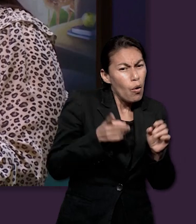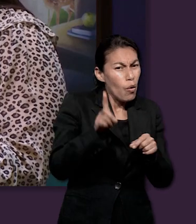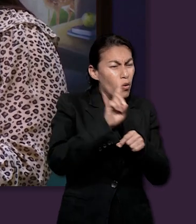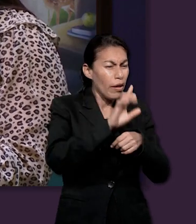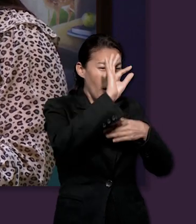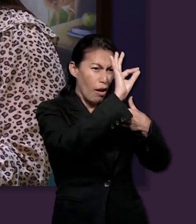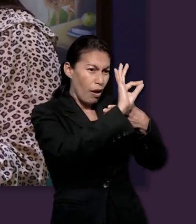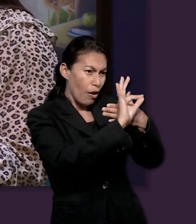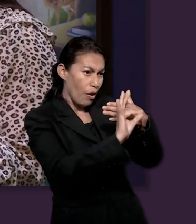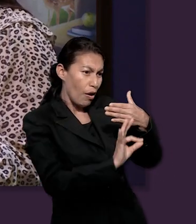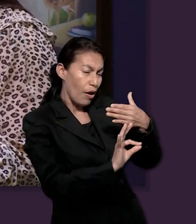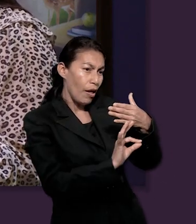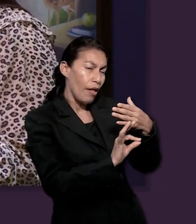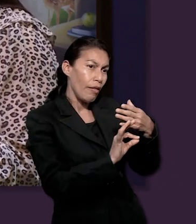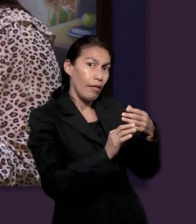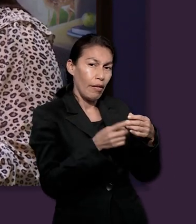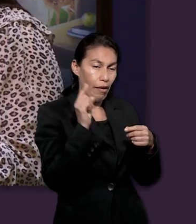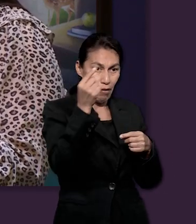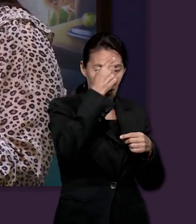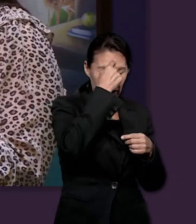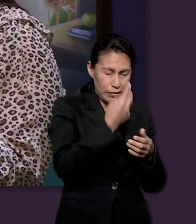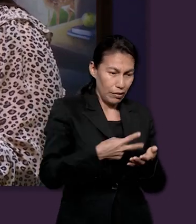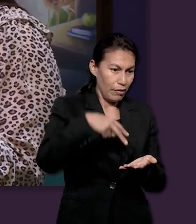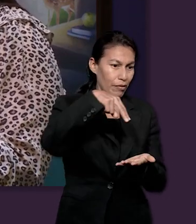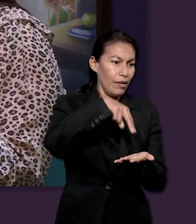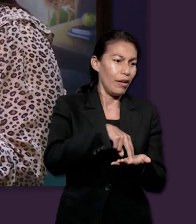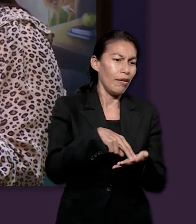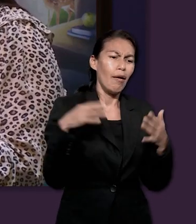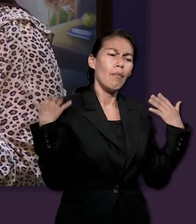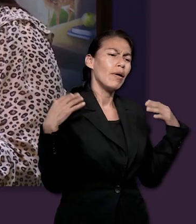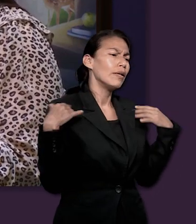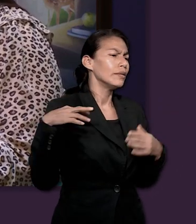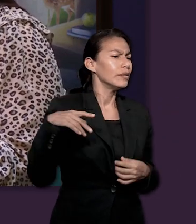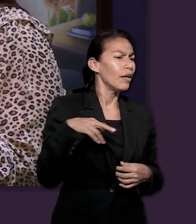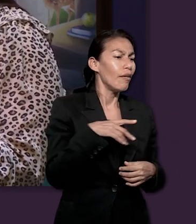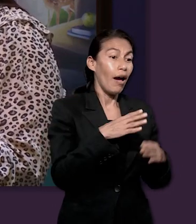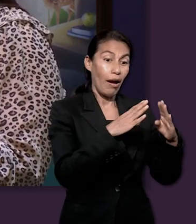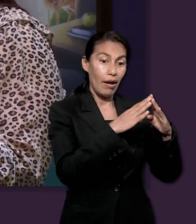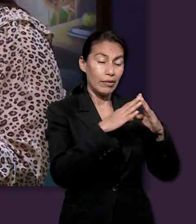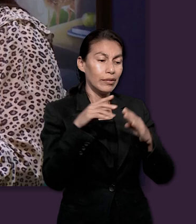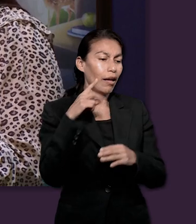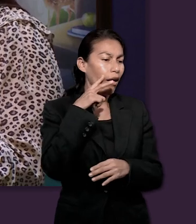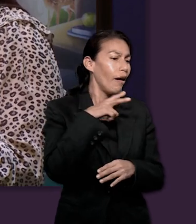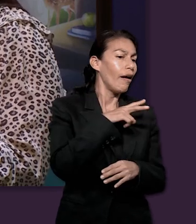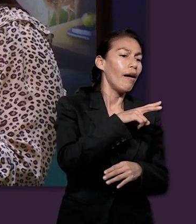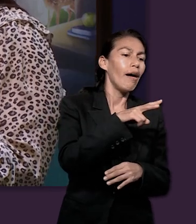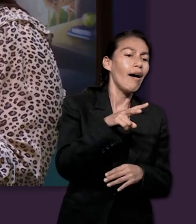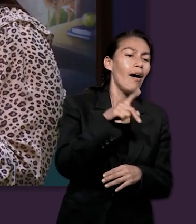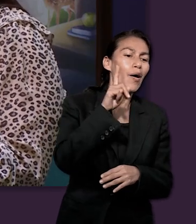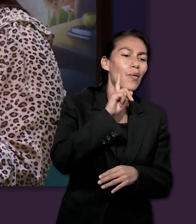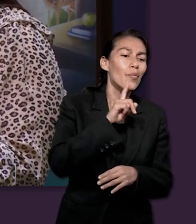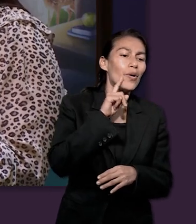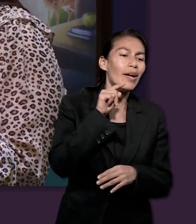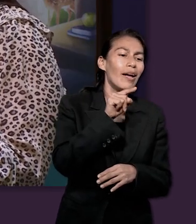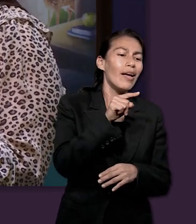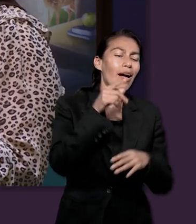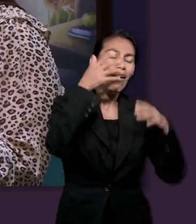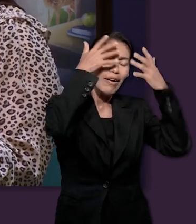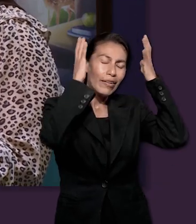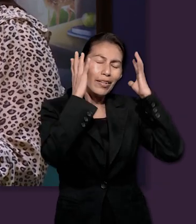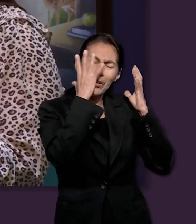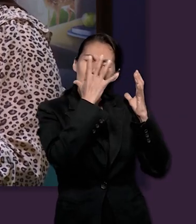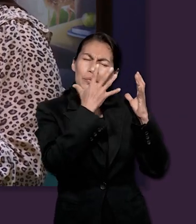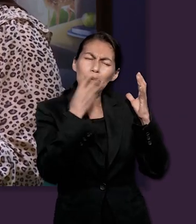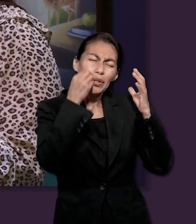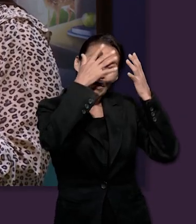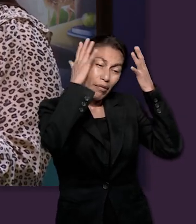se paseaba sobre el terrado de la casa real y vio desde el terrado a una mujer que se estaba bañando, la cual era muy hermosa. Envió David